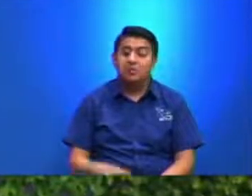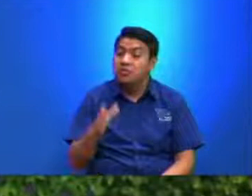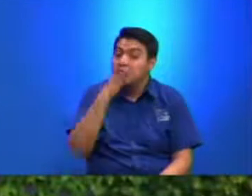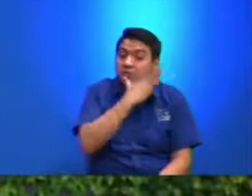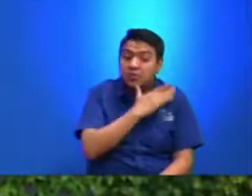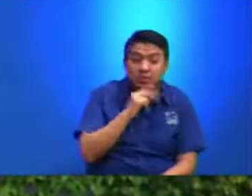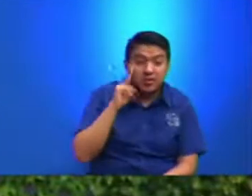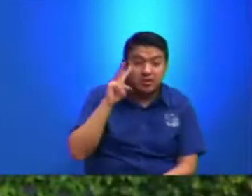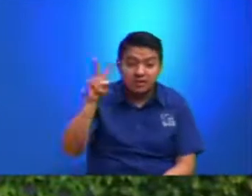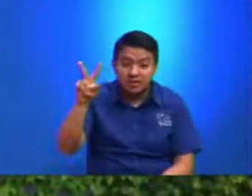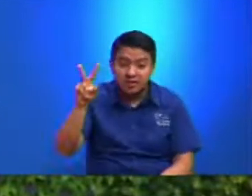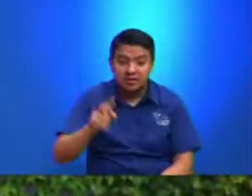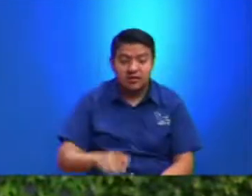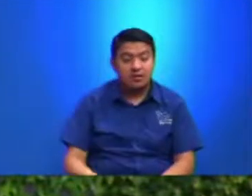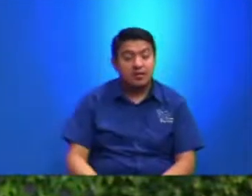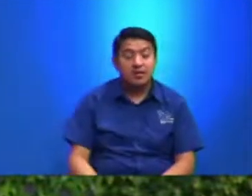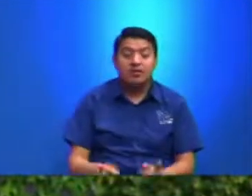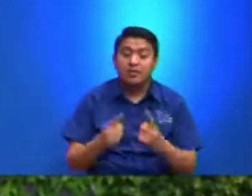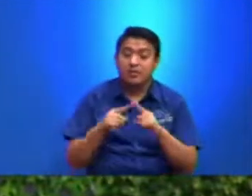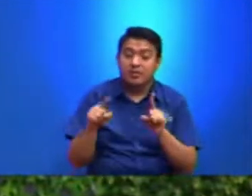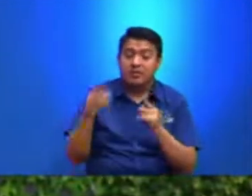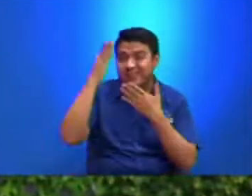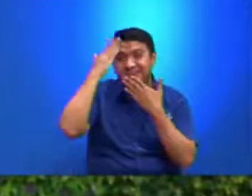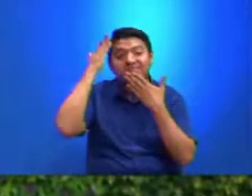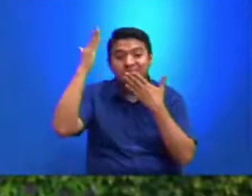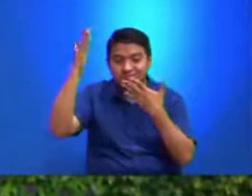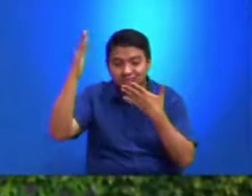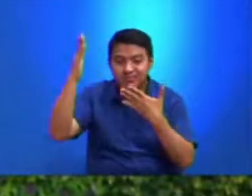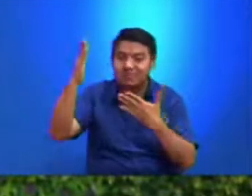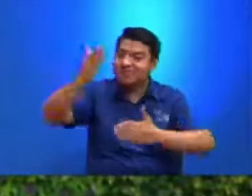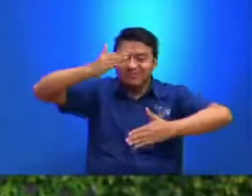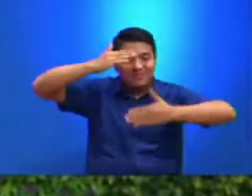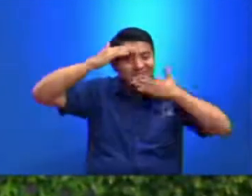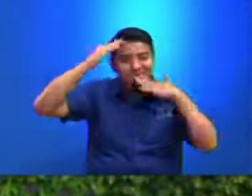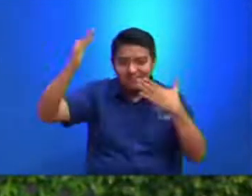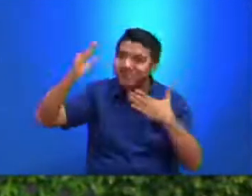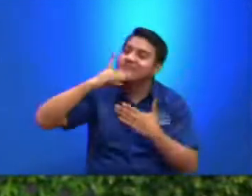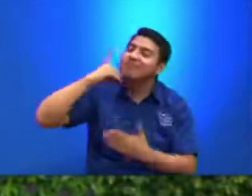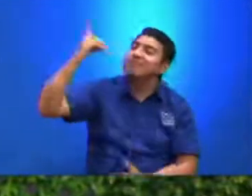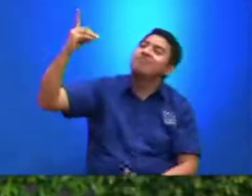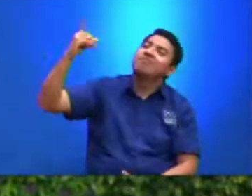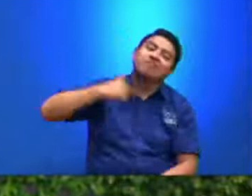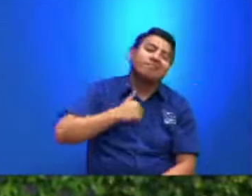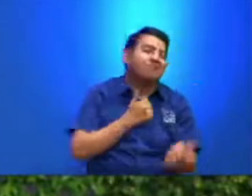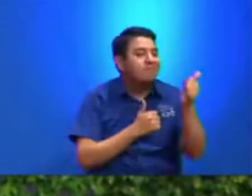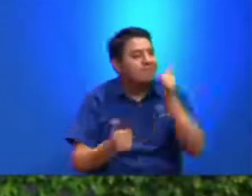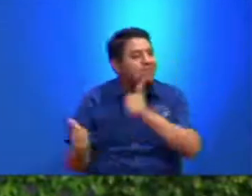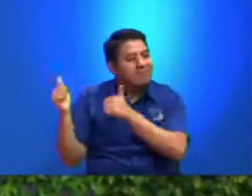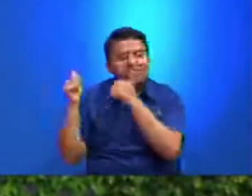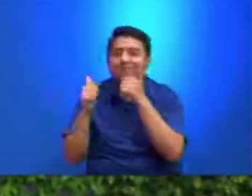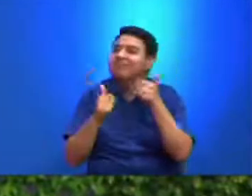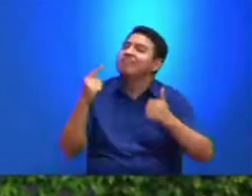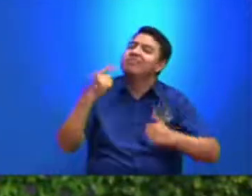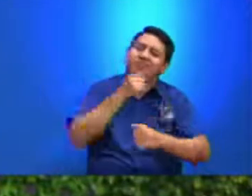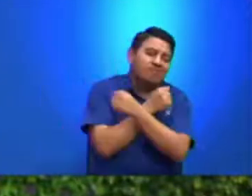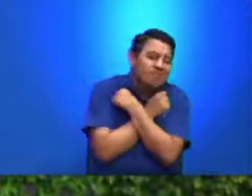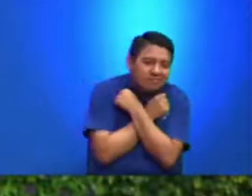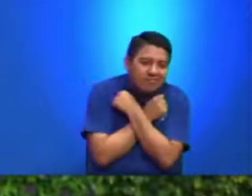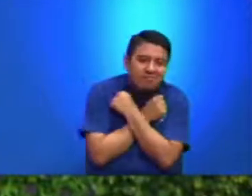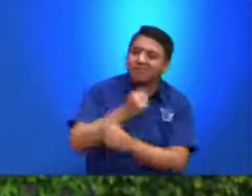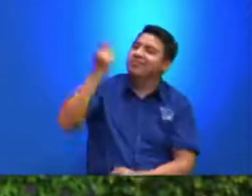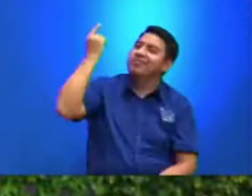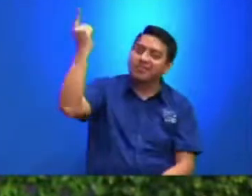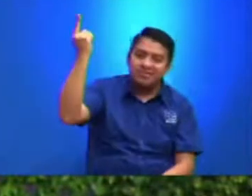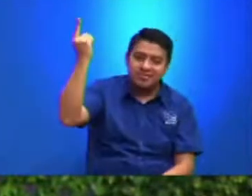vista. Pero bendito sea el Señor. Bendito, le alabo, lo amo con todo mi